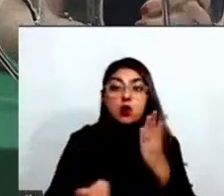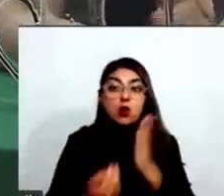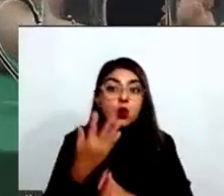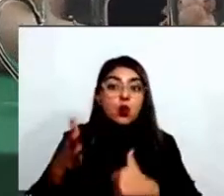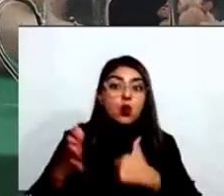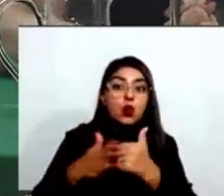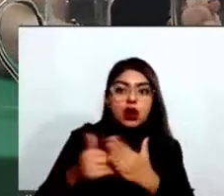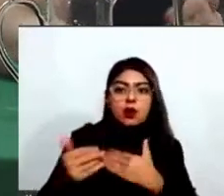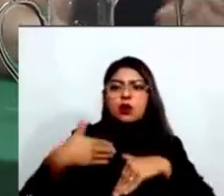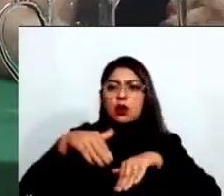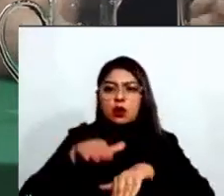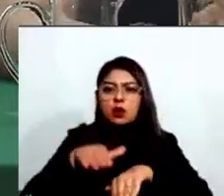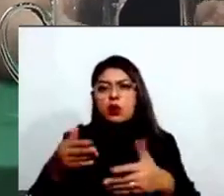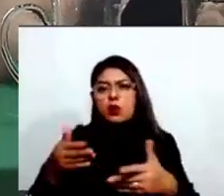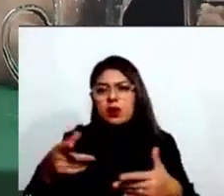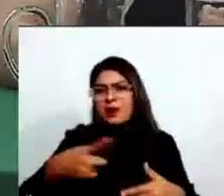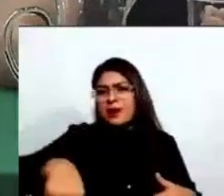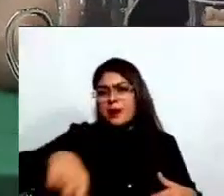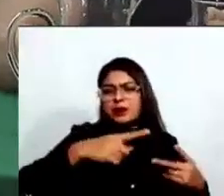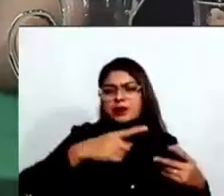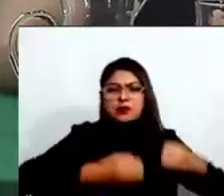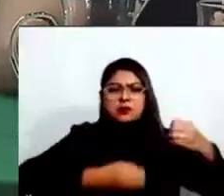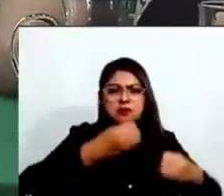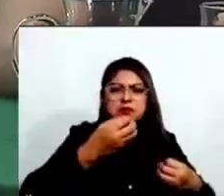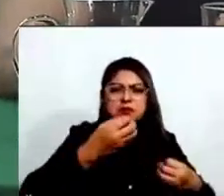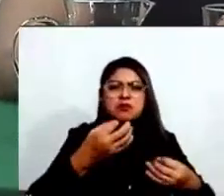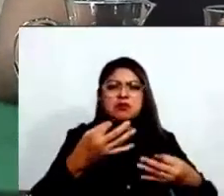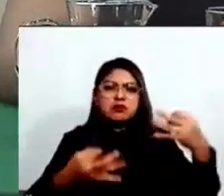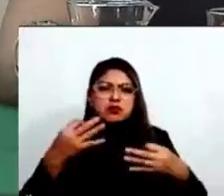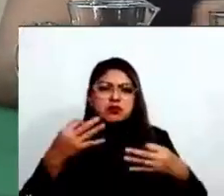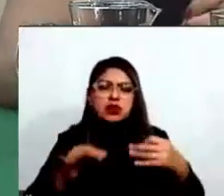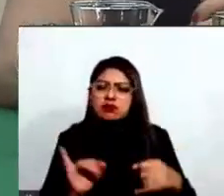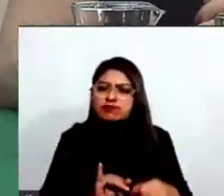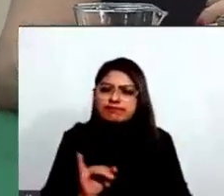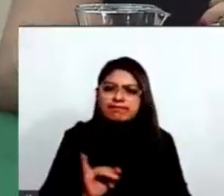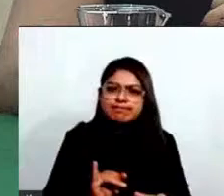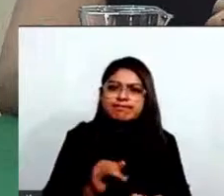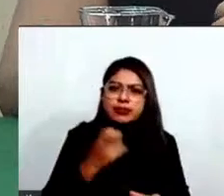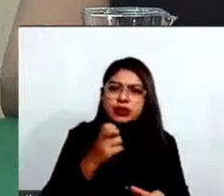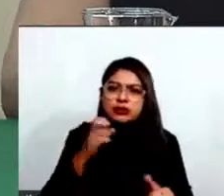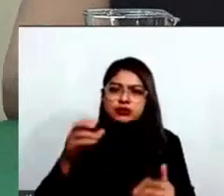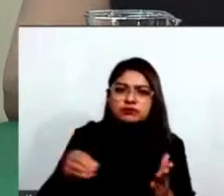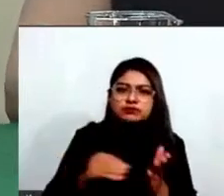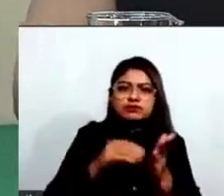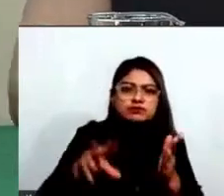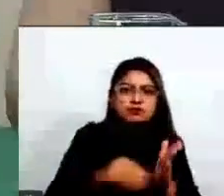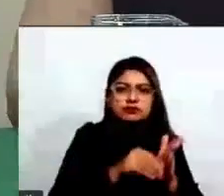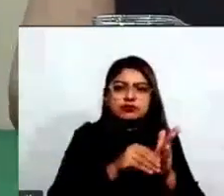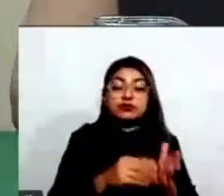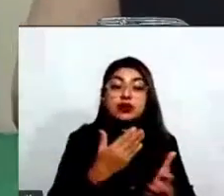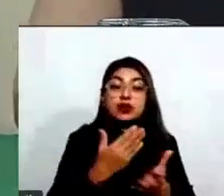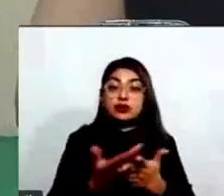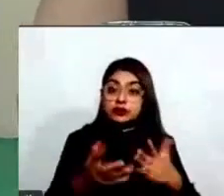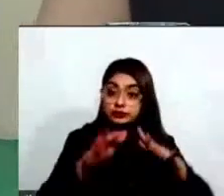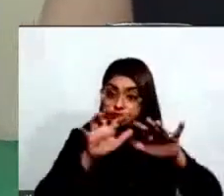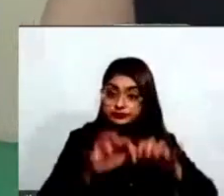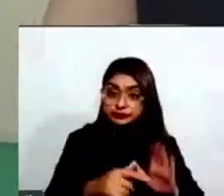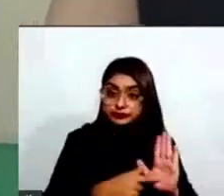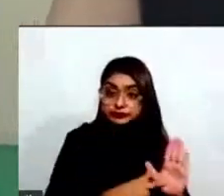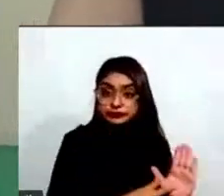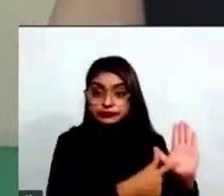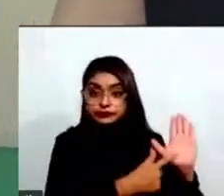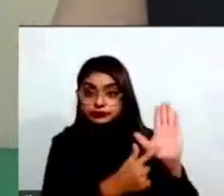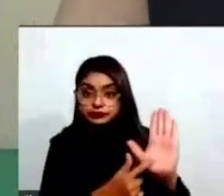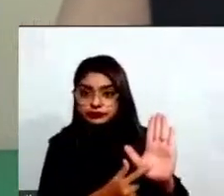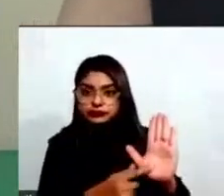los juristas. El texto que nos ocupa el día de hoy constituye la recopilación de los precedentes de la